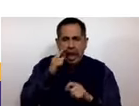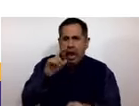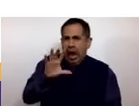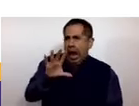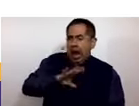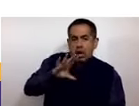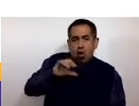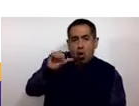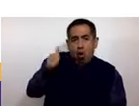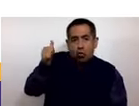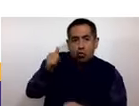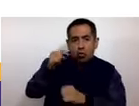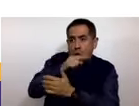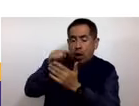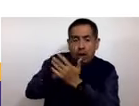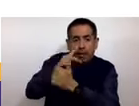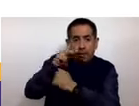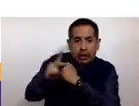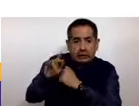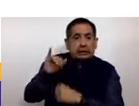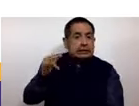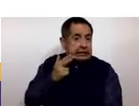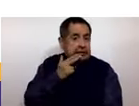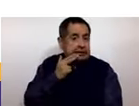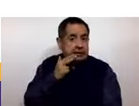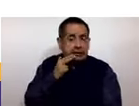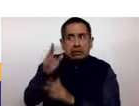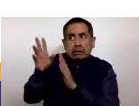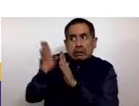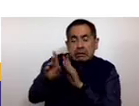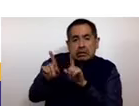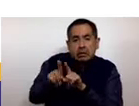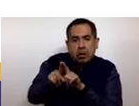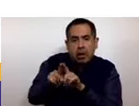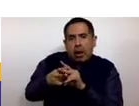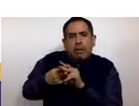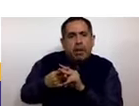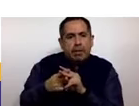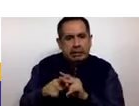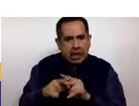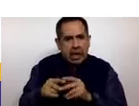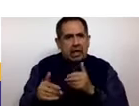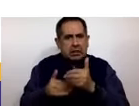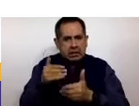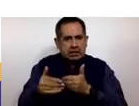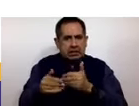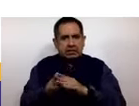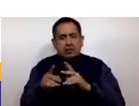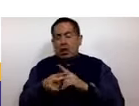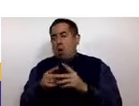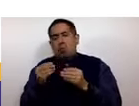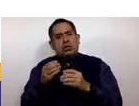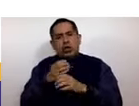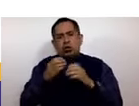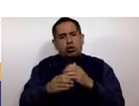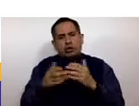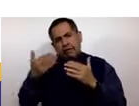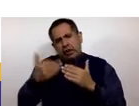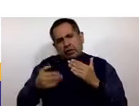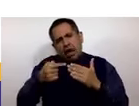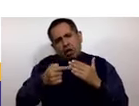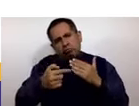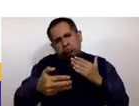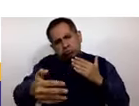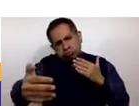lugares que van funcionando yo siempre digo como para empezar el asunto, porque hay muchas cosas por delante, pero